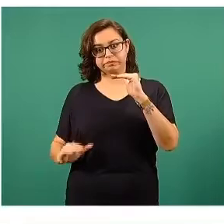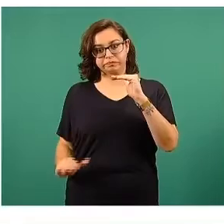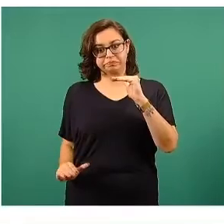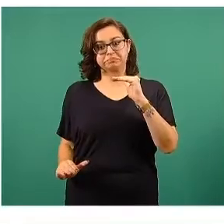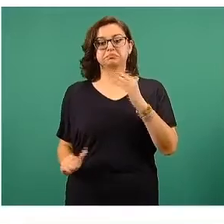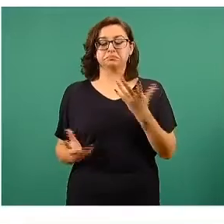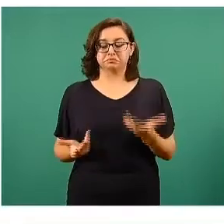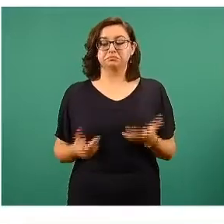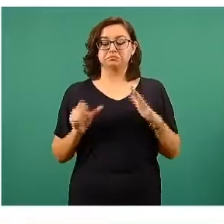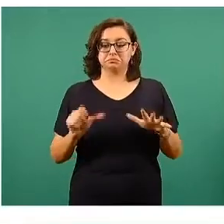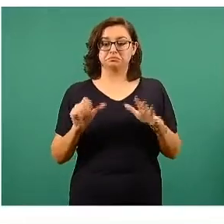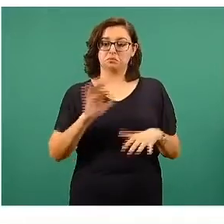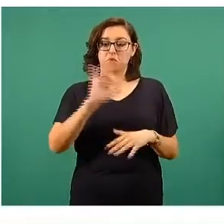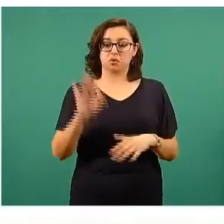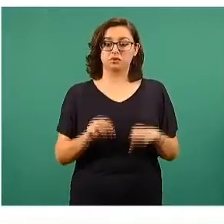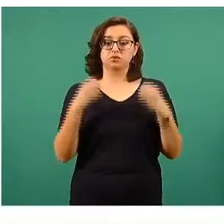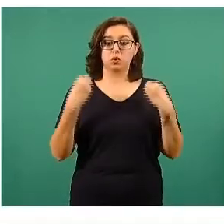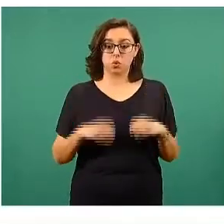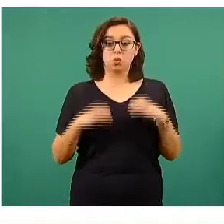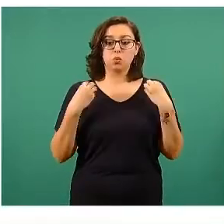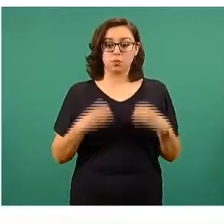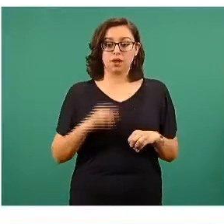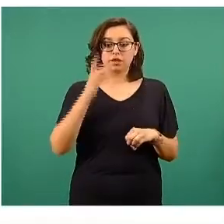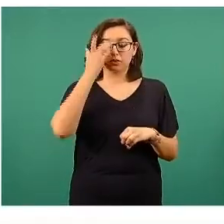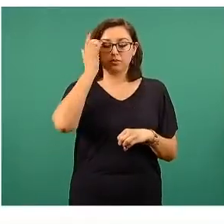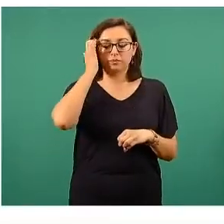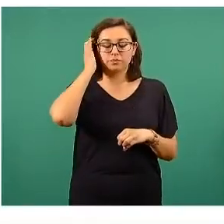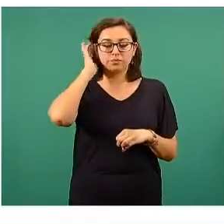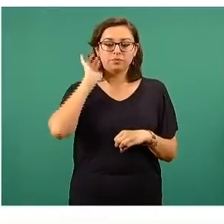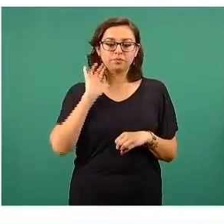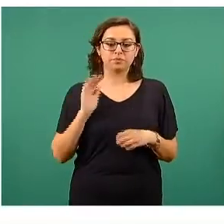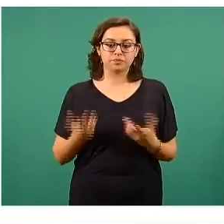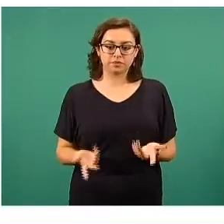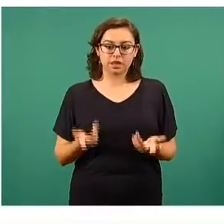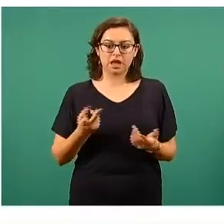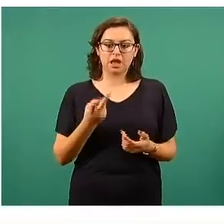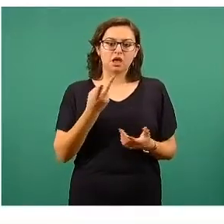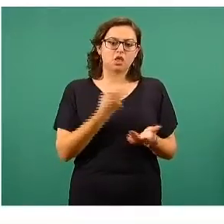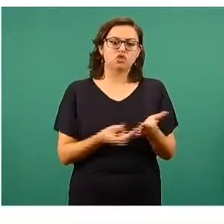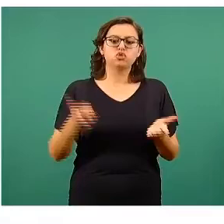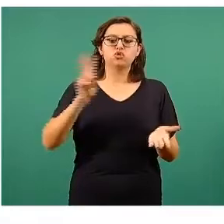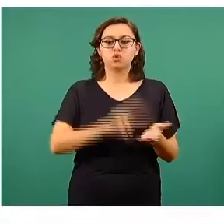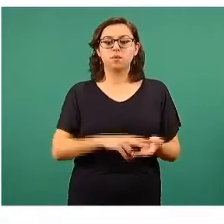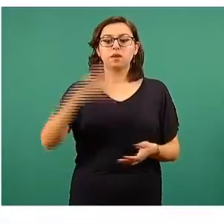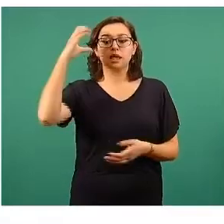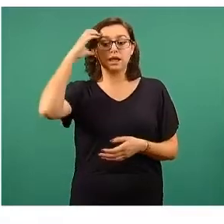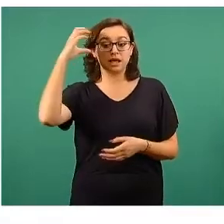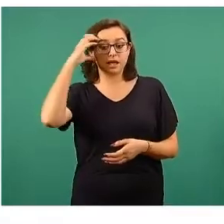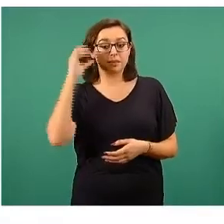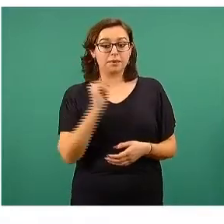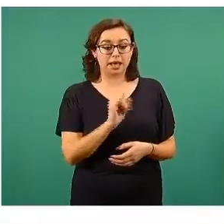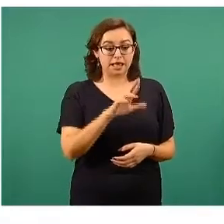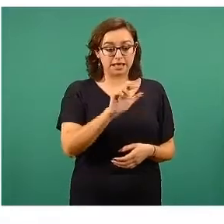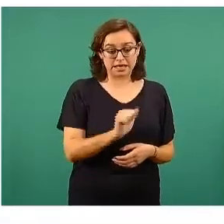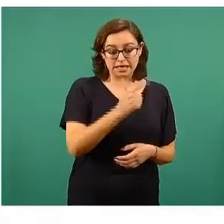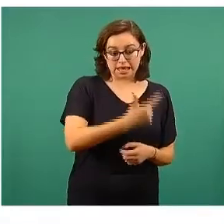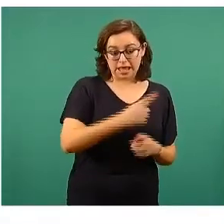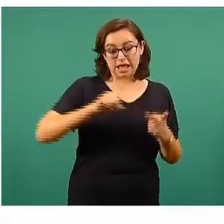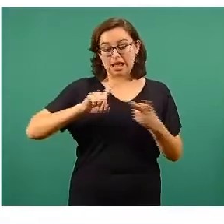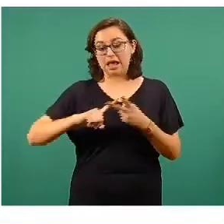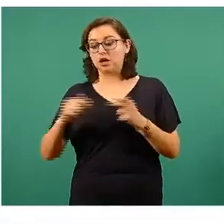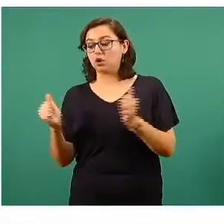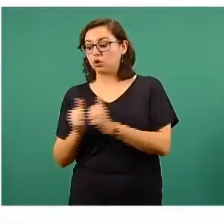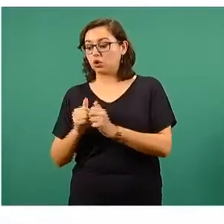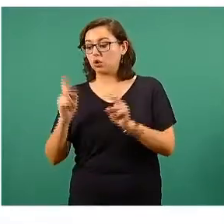la epidemia, y aplican las reducciones y las tendencias descendentes tanto para las camas generales como para las camas con